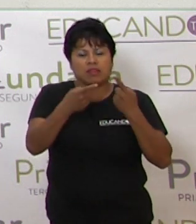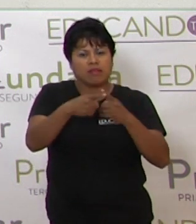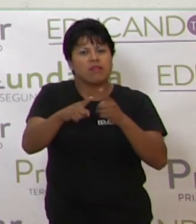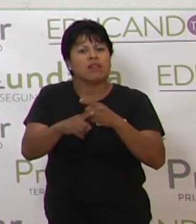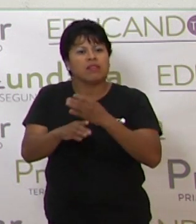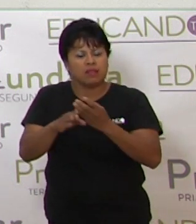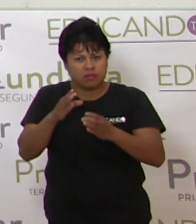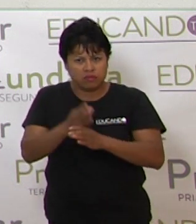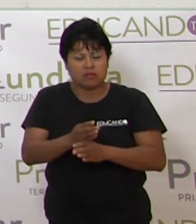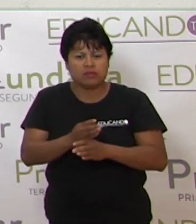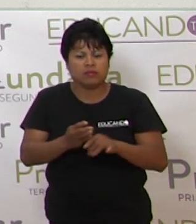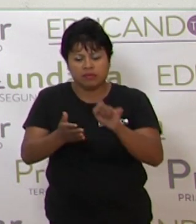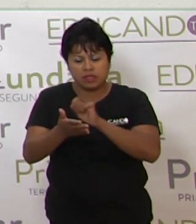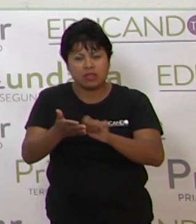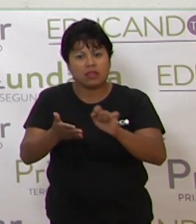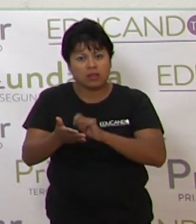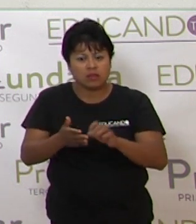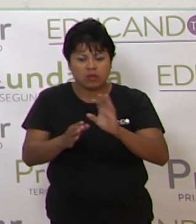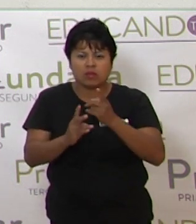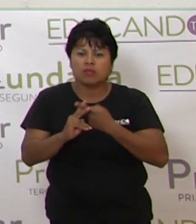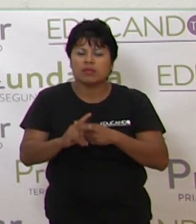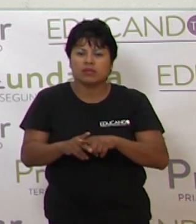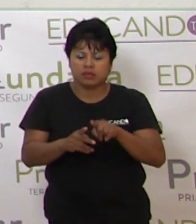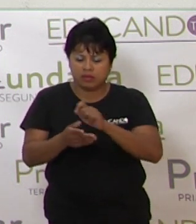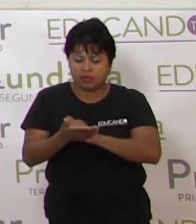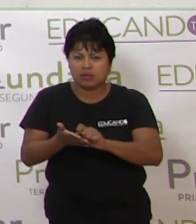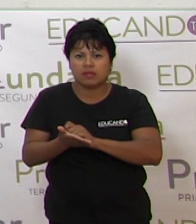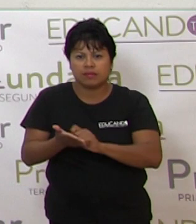géneros literarios al momento de escribirla.